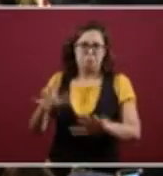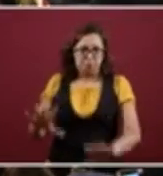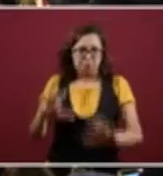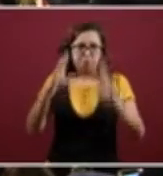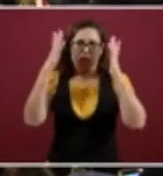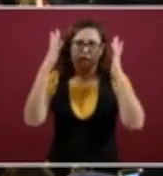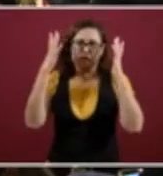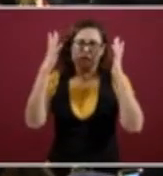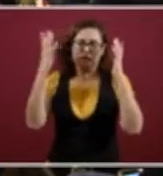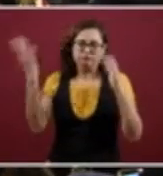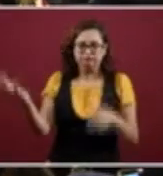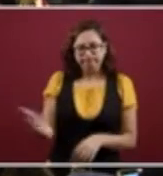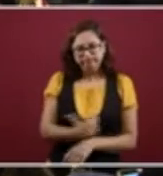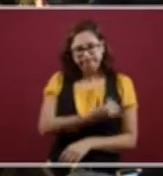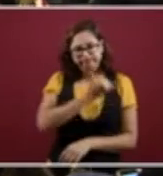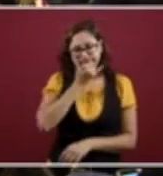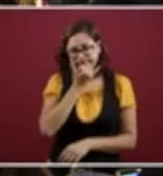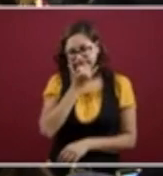porque